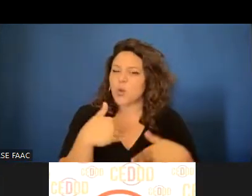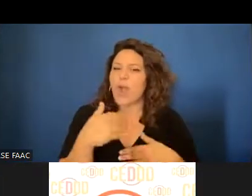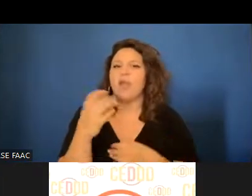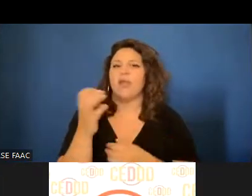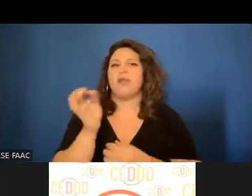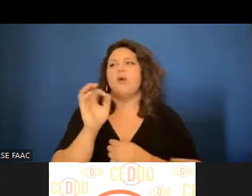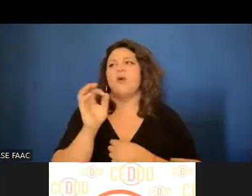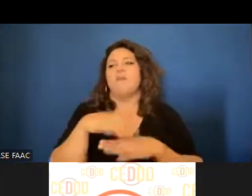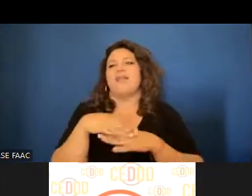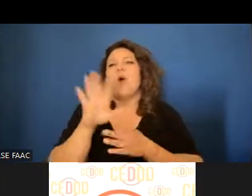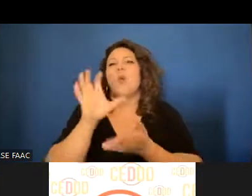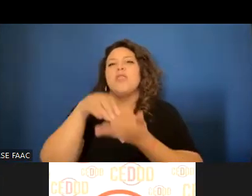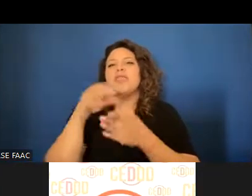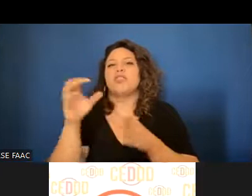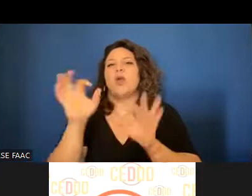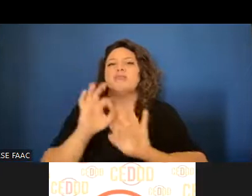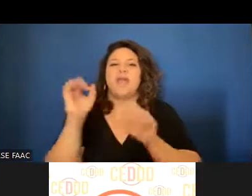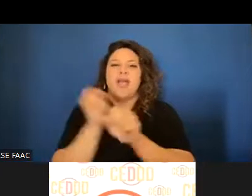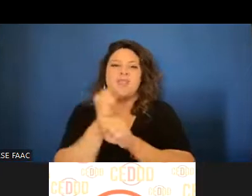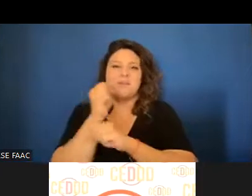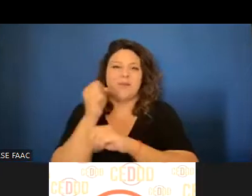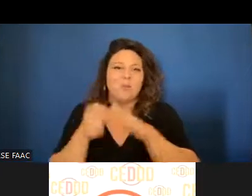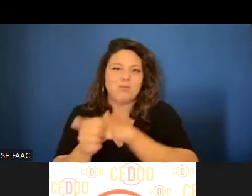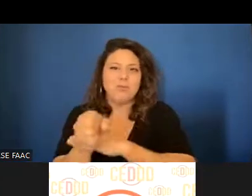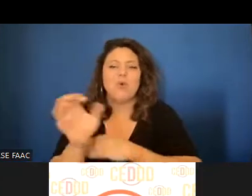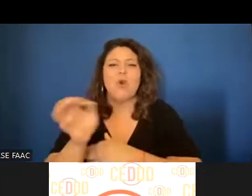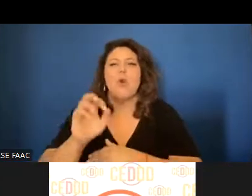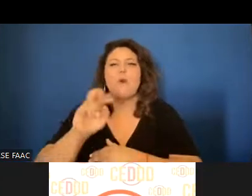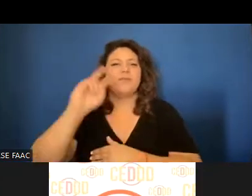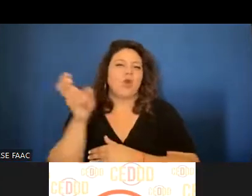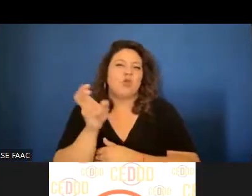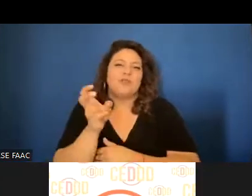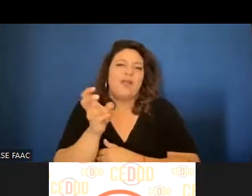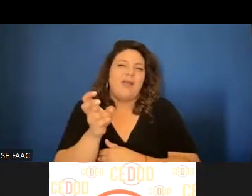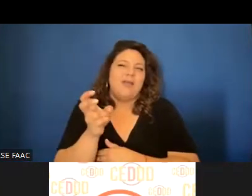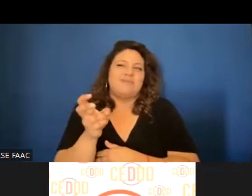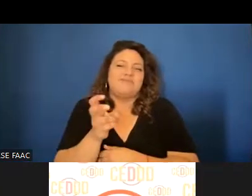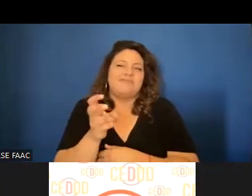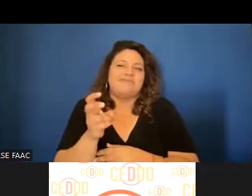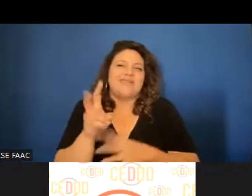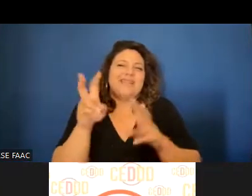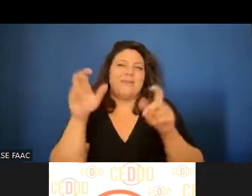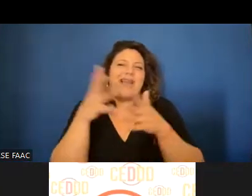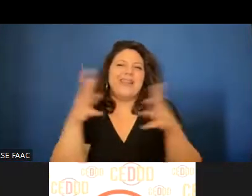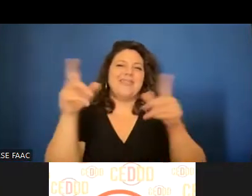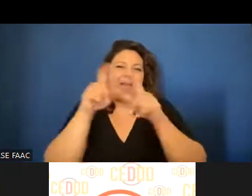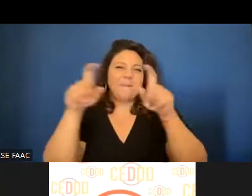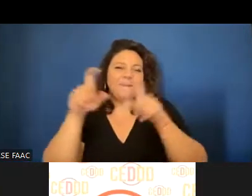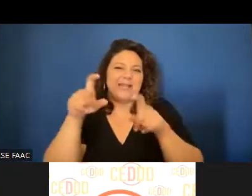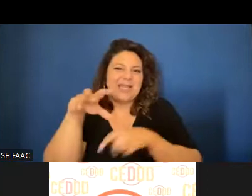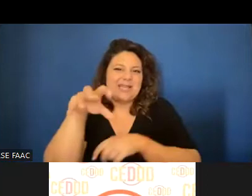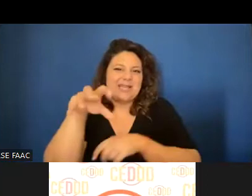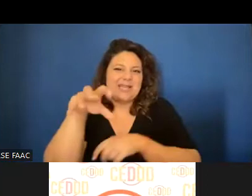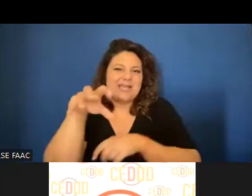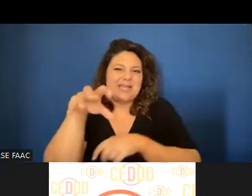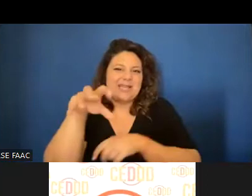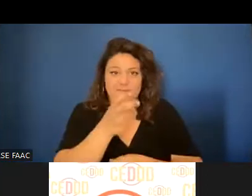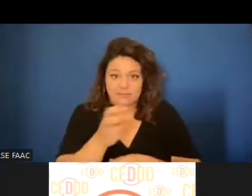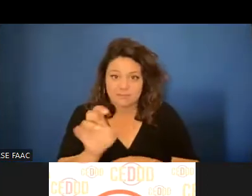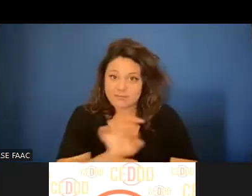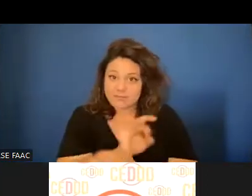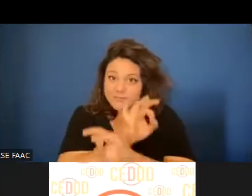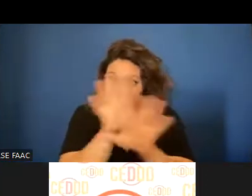días, tal y como está plantada ahora mismo las sedes judiciales y el colapso que hay en la jurisdicción social. Estamos hablando que si alguna